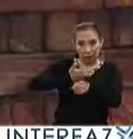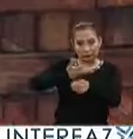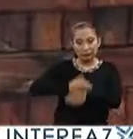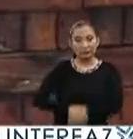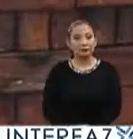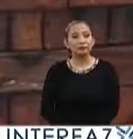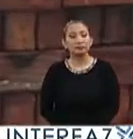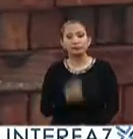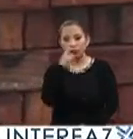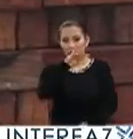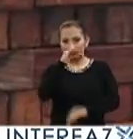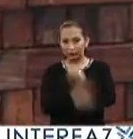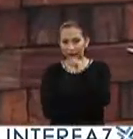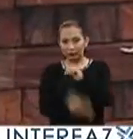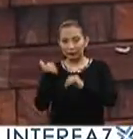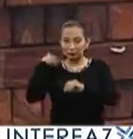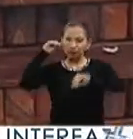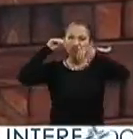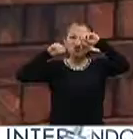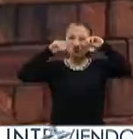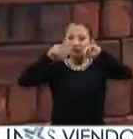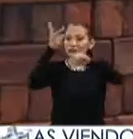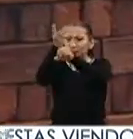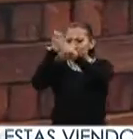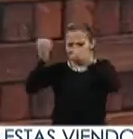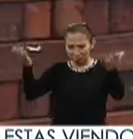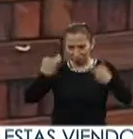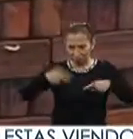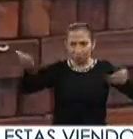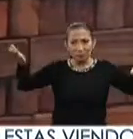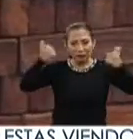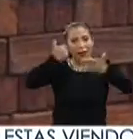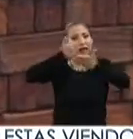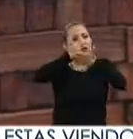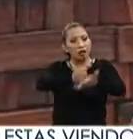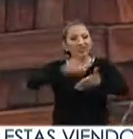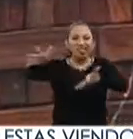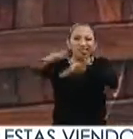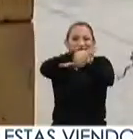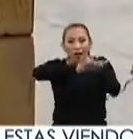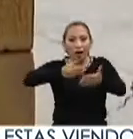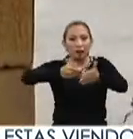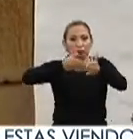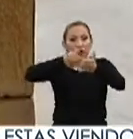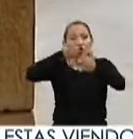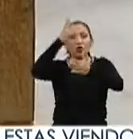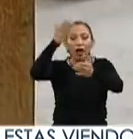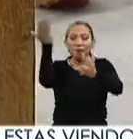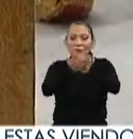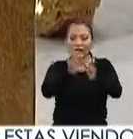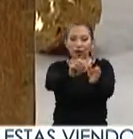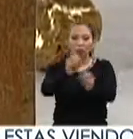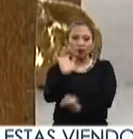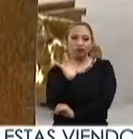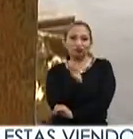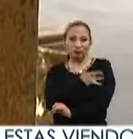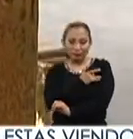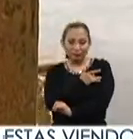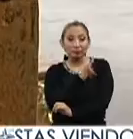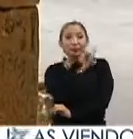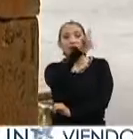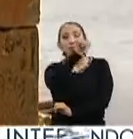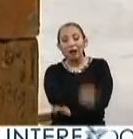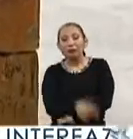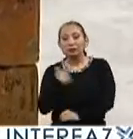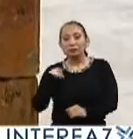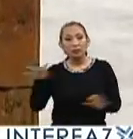Unidos. Una vez terminado este montaje, invitaron al público a que ayudaran a deshacer el muro y se quedaran con una pieza como recuerdo. Después